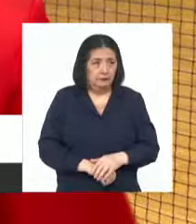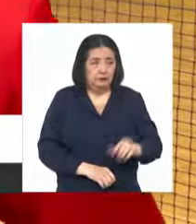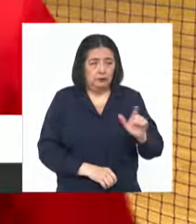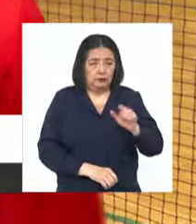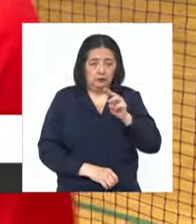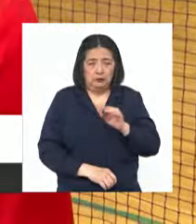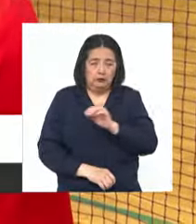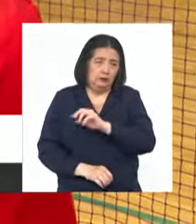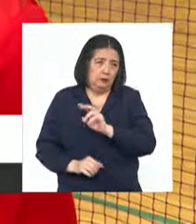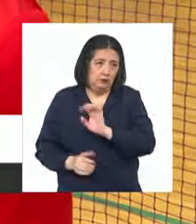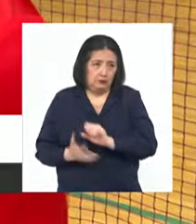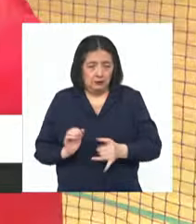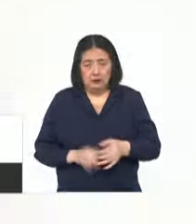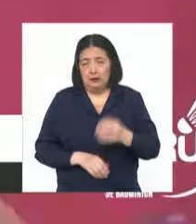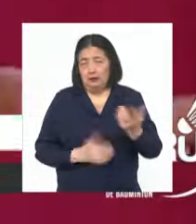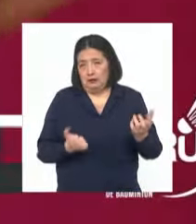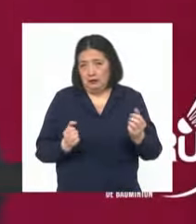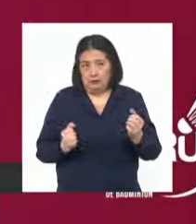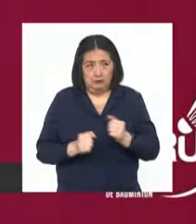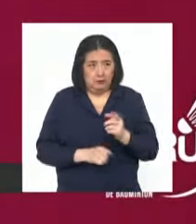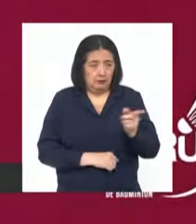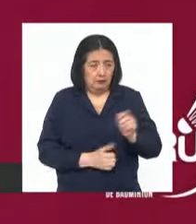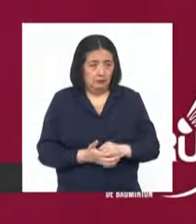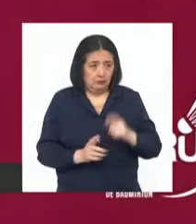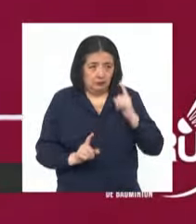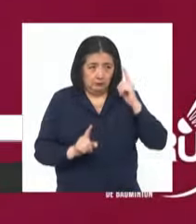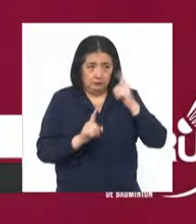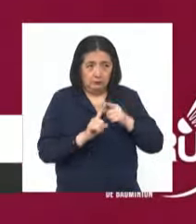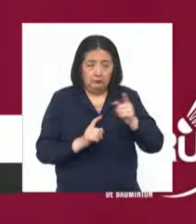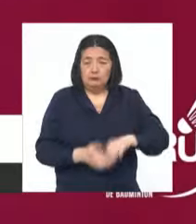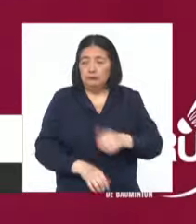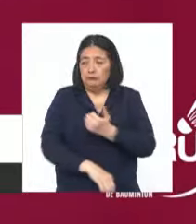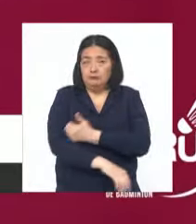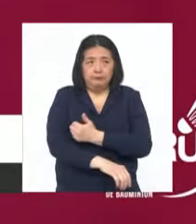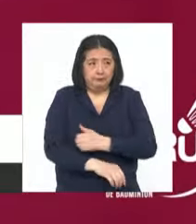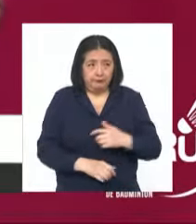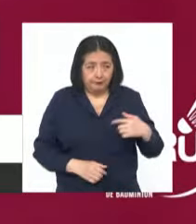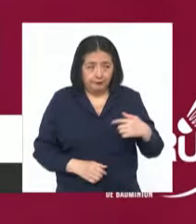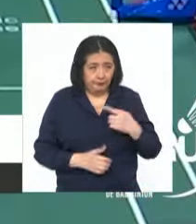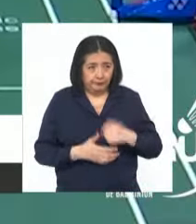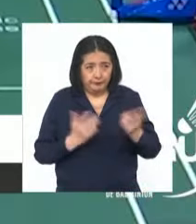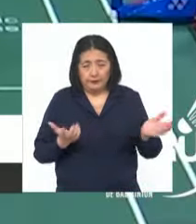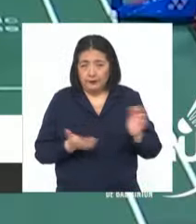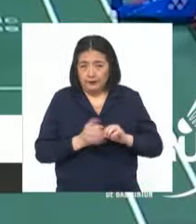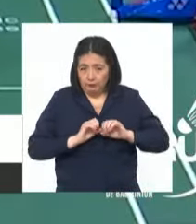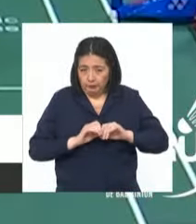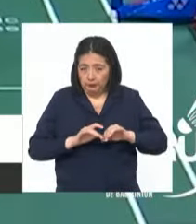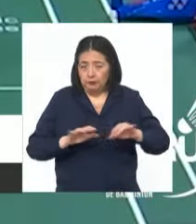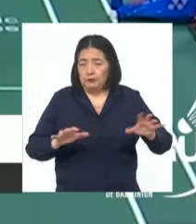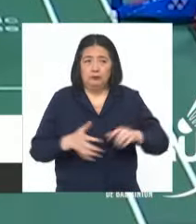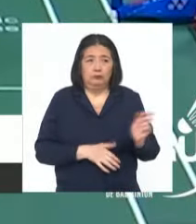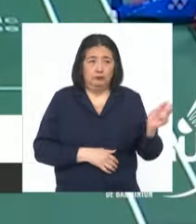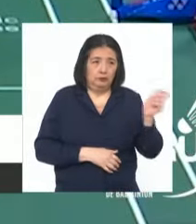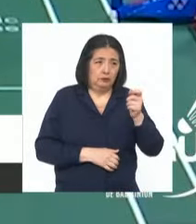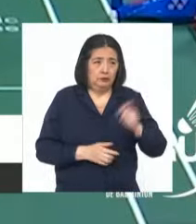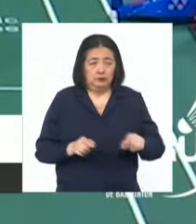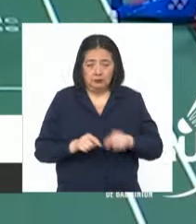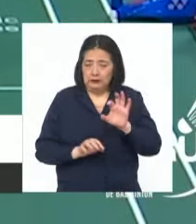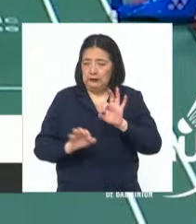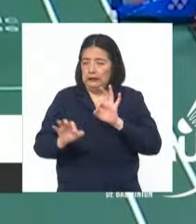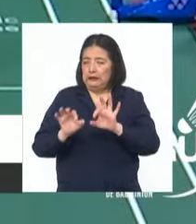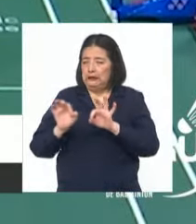miércoles, viernes, sábado y domingo durante el invierno, ¿no? El objetivo de las academias no solo es masificar el bádminton, sino también